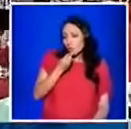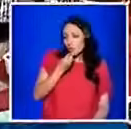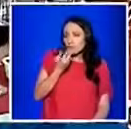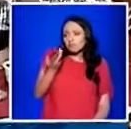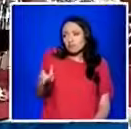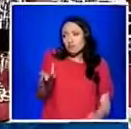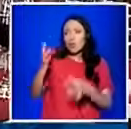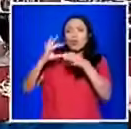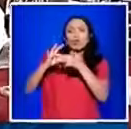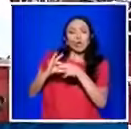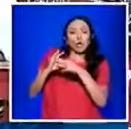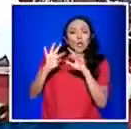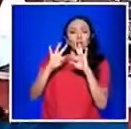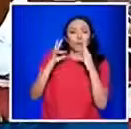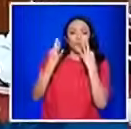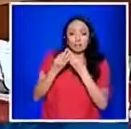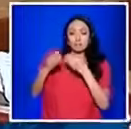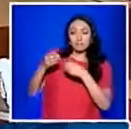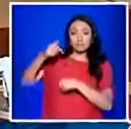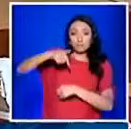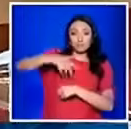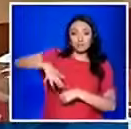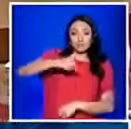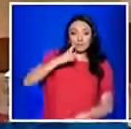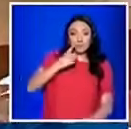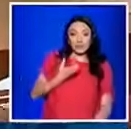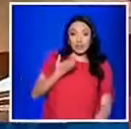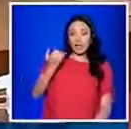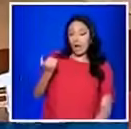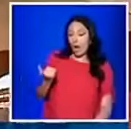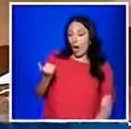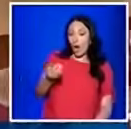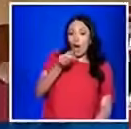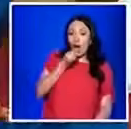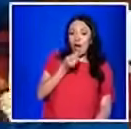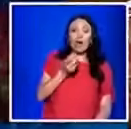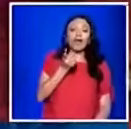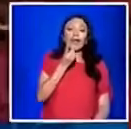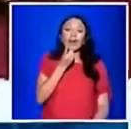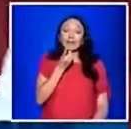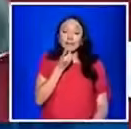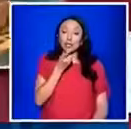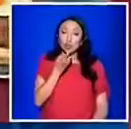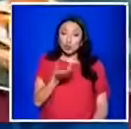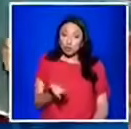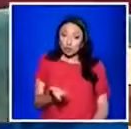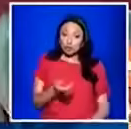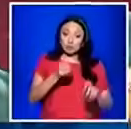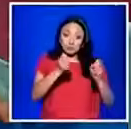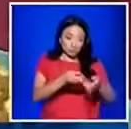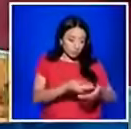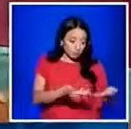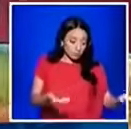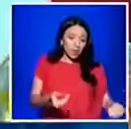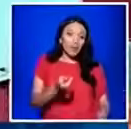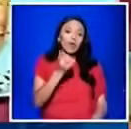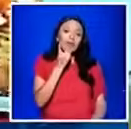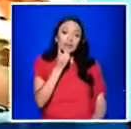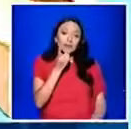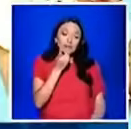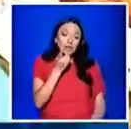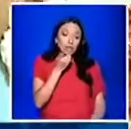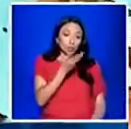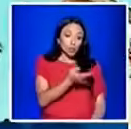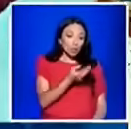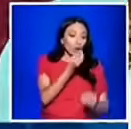unión se ha caracterizado siempre por algo diferente, como ahora tenemos unos deliciosos desayunos para todos los sabores, para todas las edades. Los